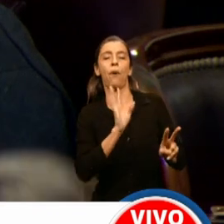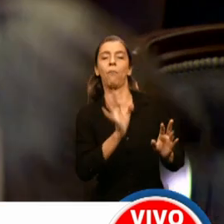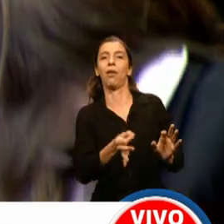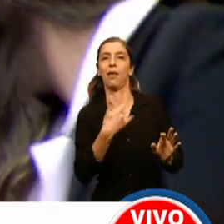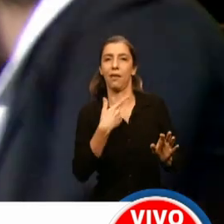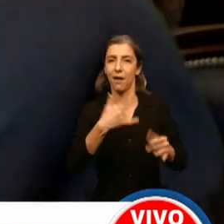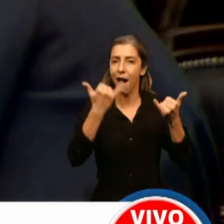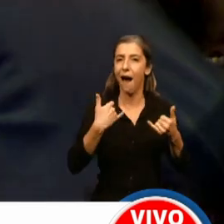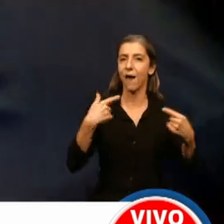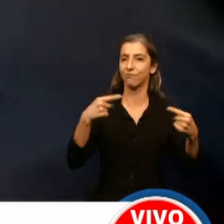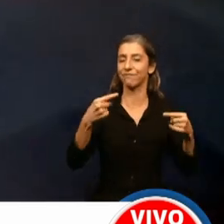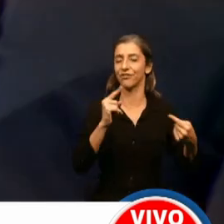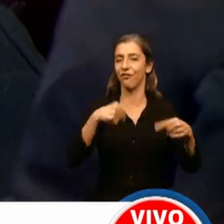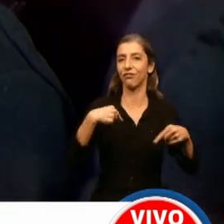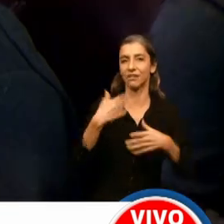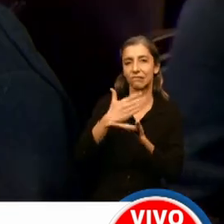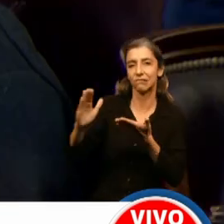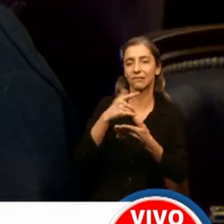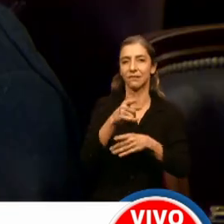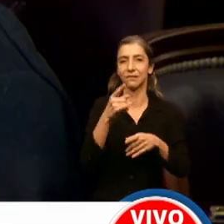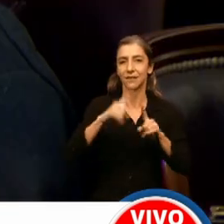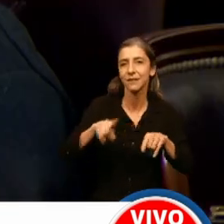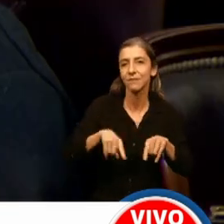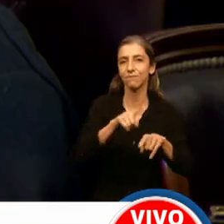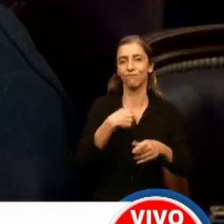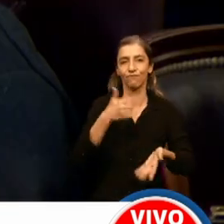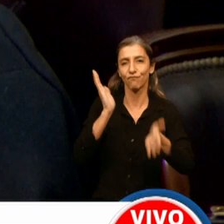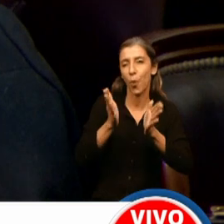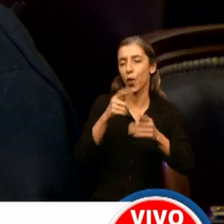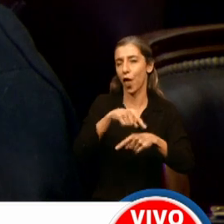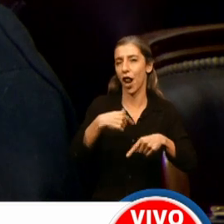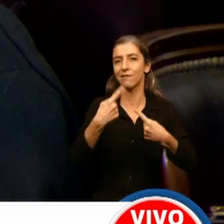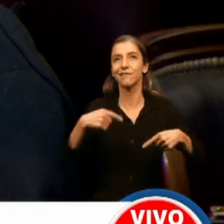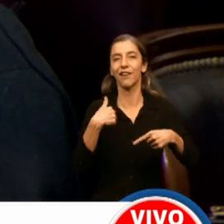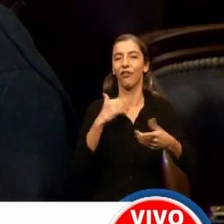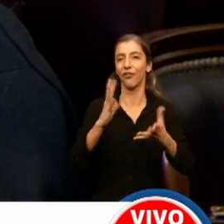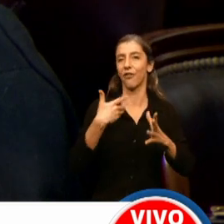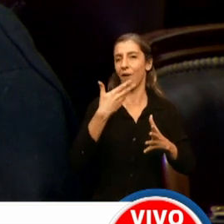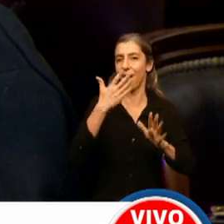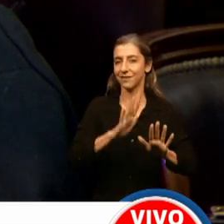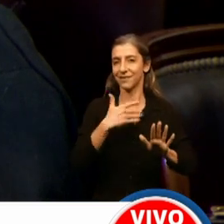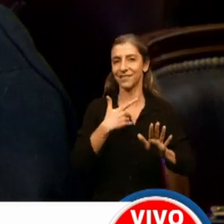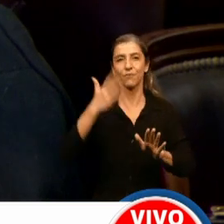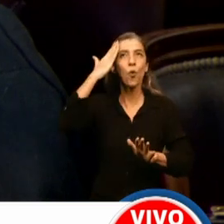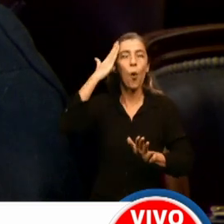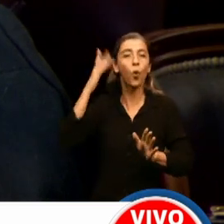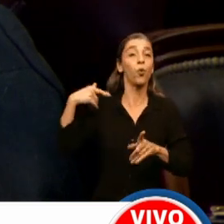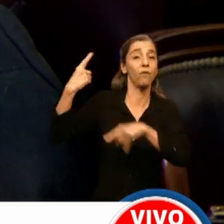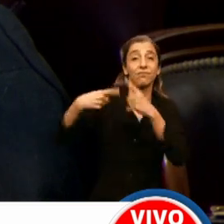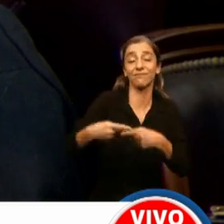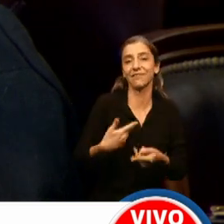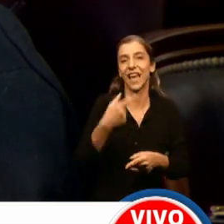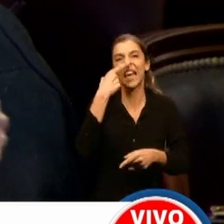sentidos comunes nociones a sistemáticas violencia simbólica arbitrarios culturales intereses de